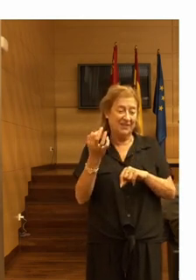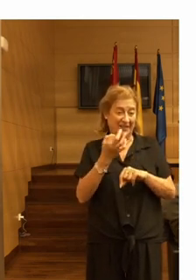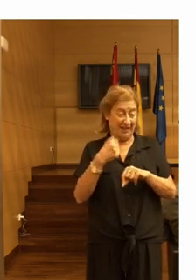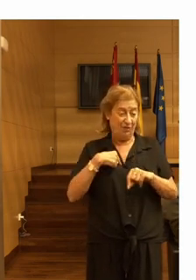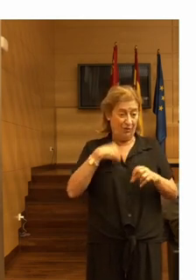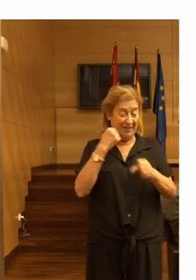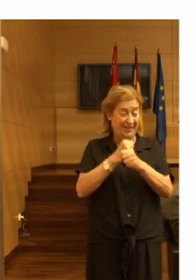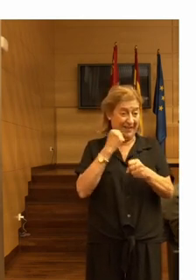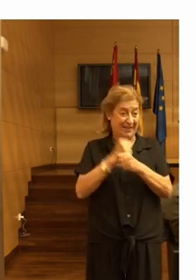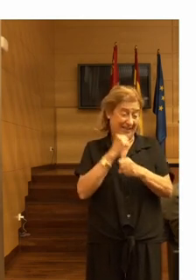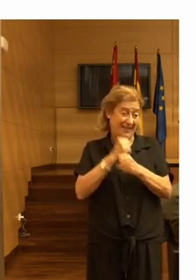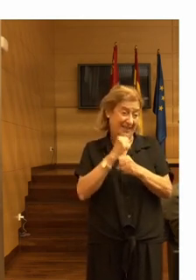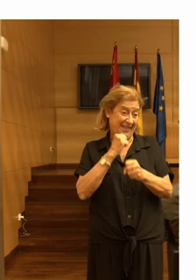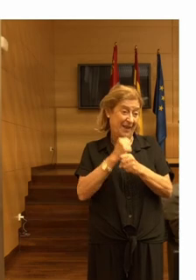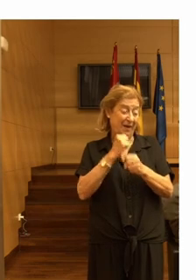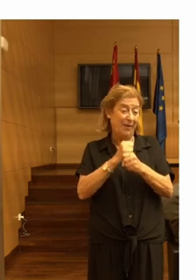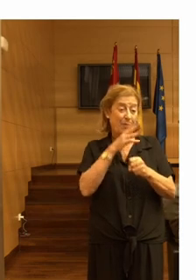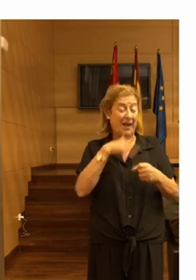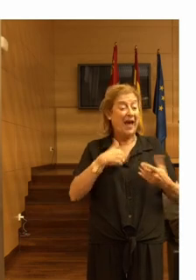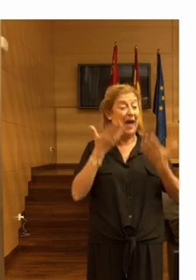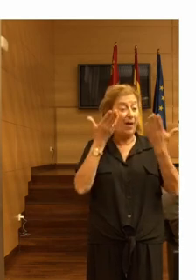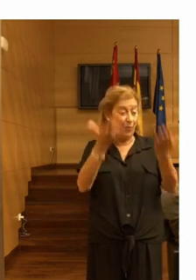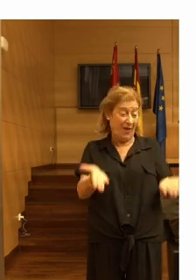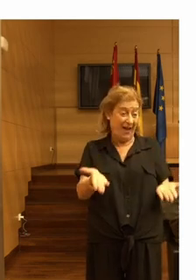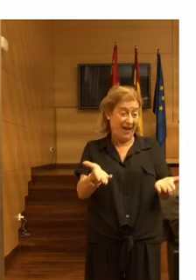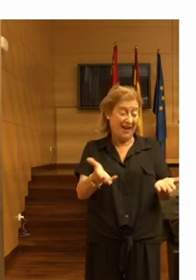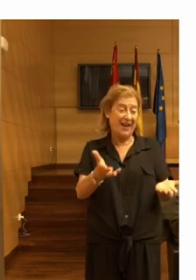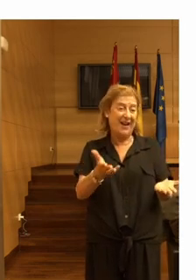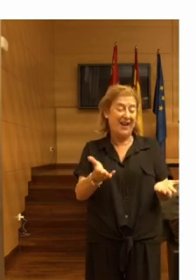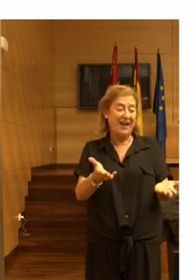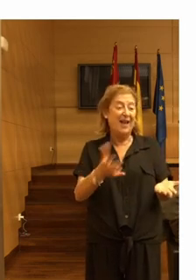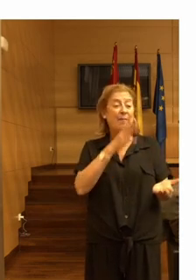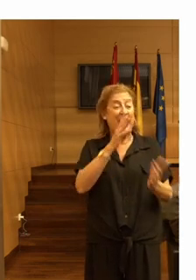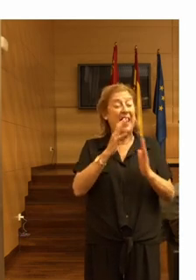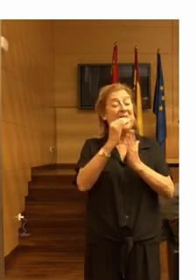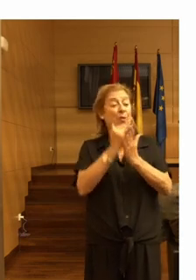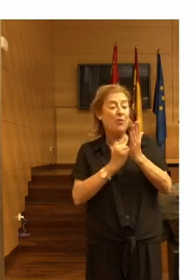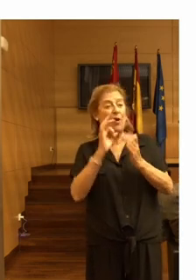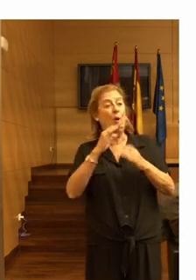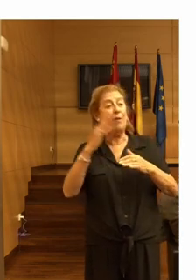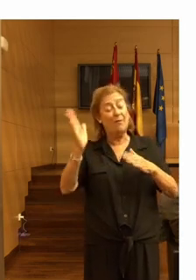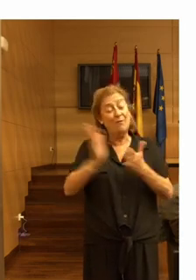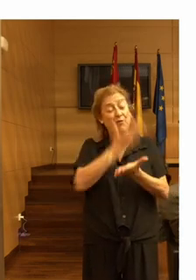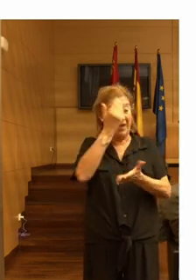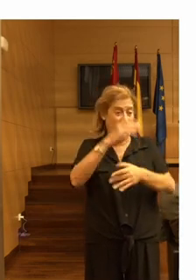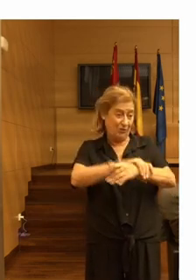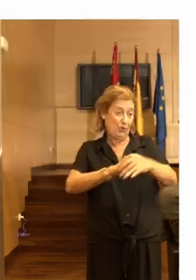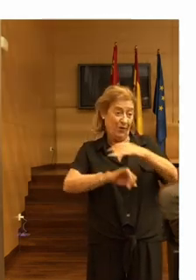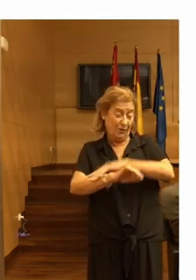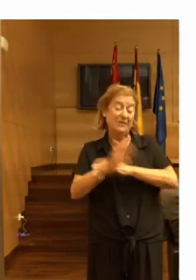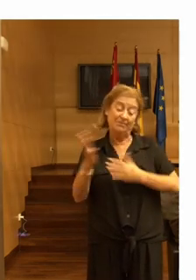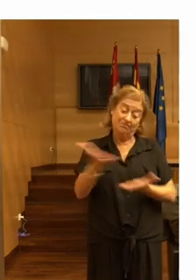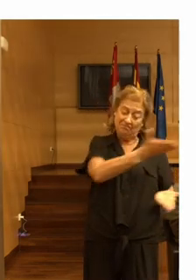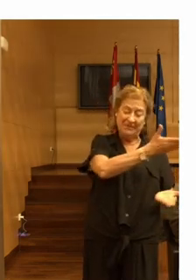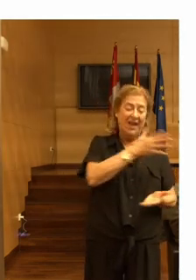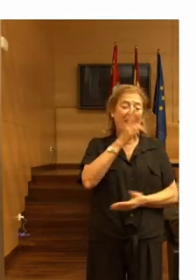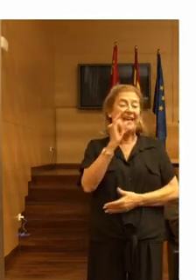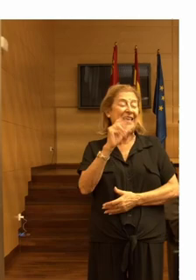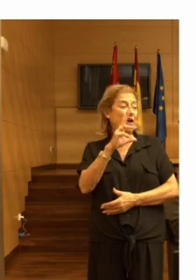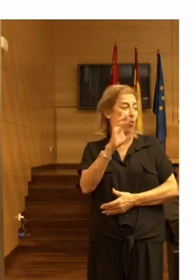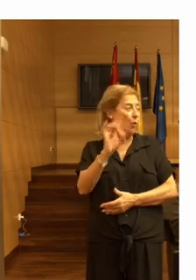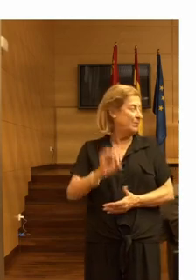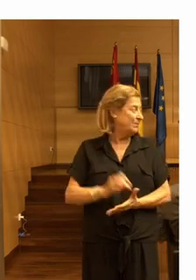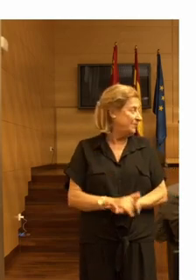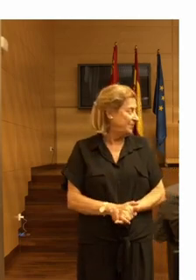hemos trabajado en echar una mano para reducir o eliminar las sujeciones. Adelante, Kiko.